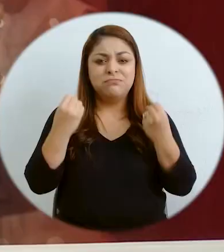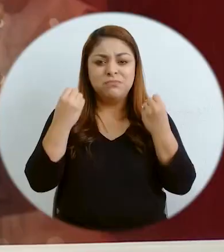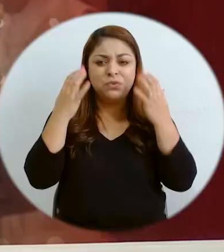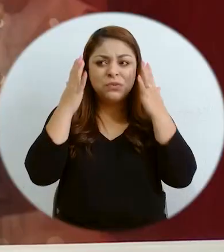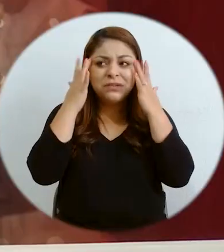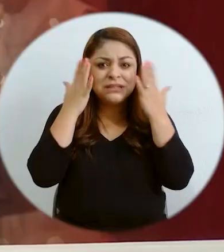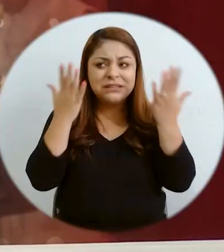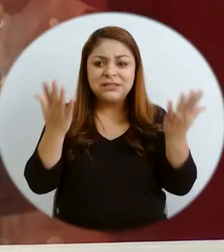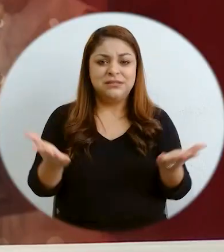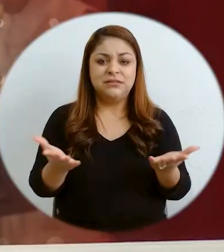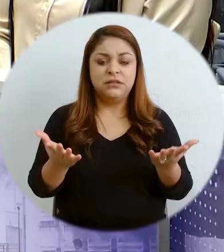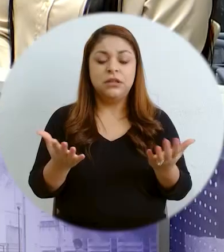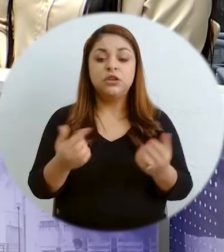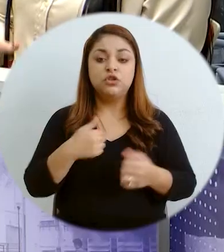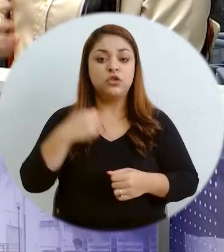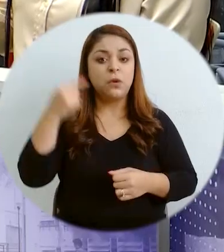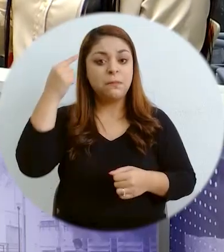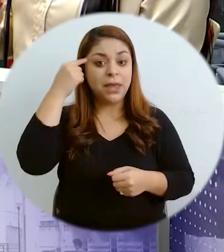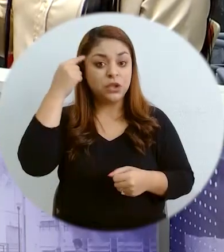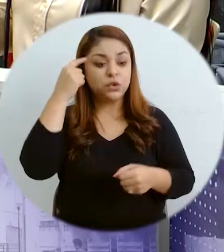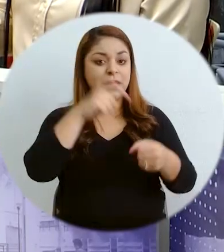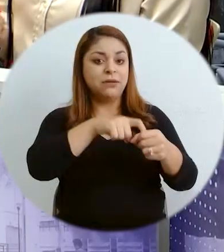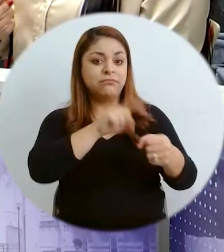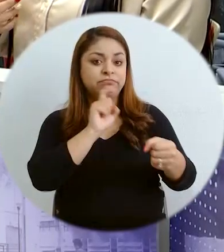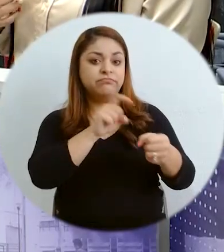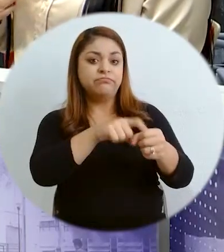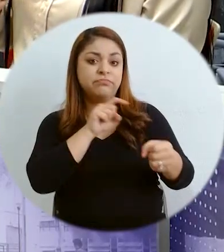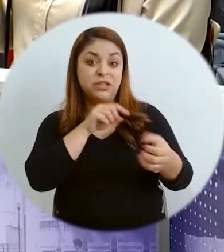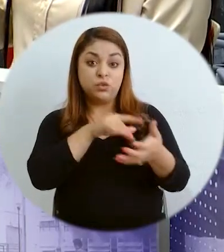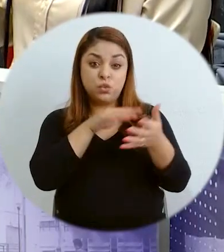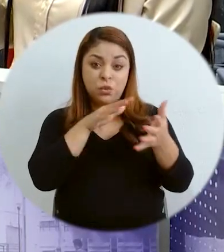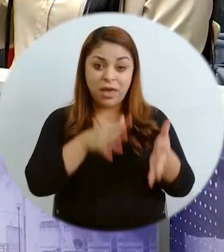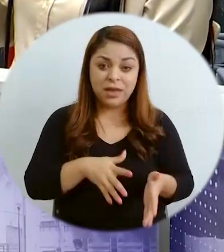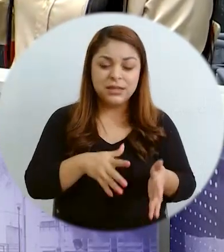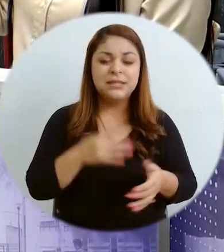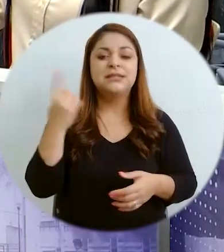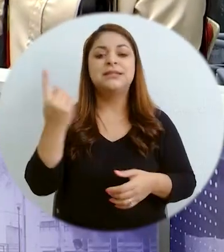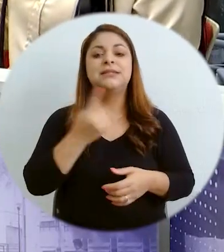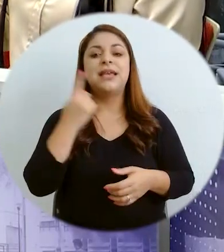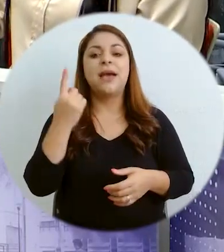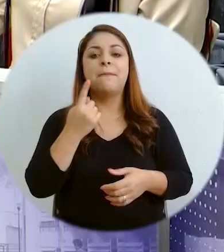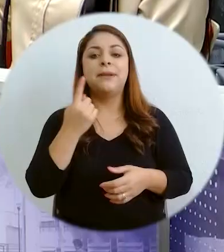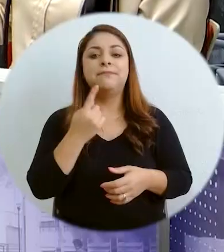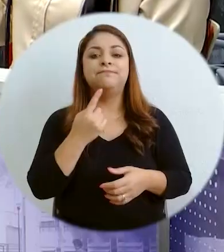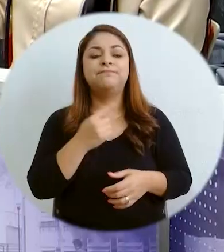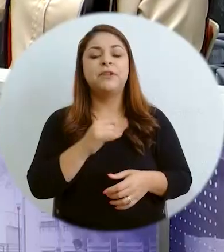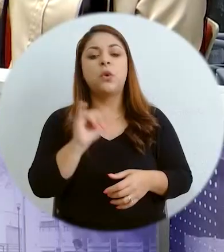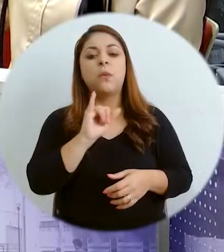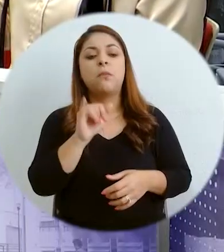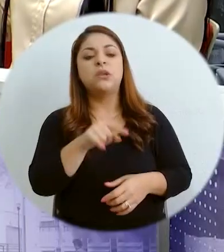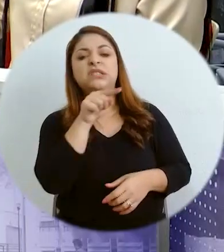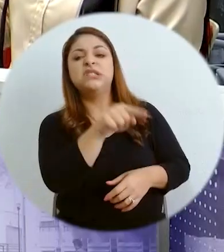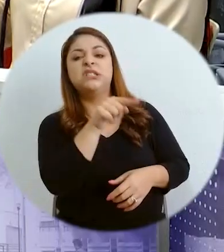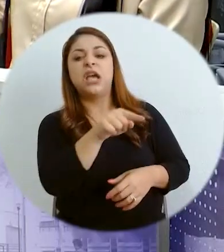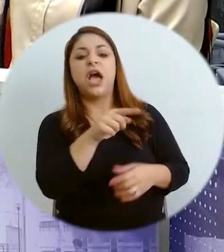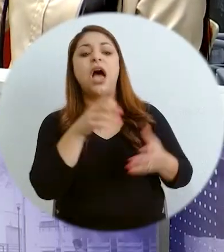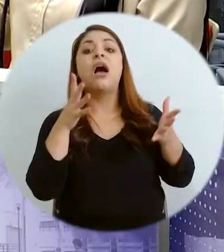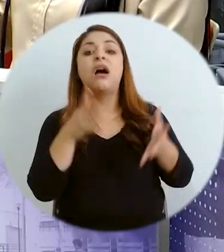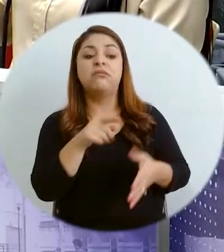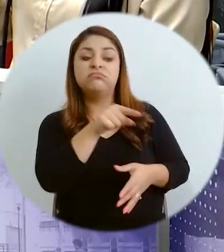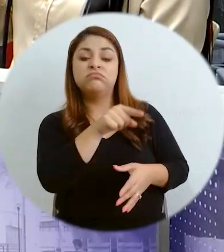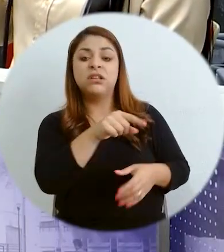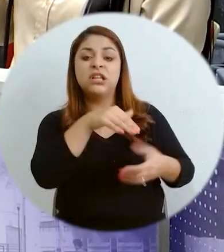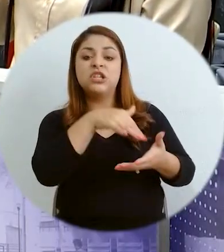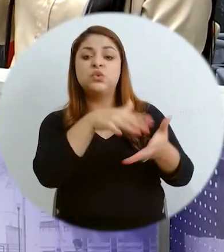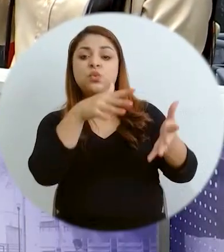Yo siento que en el caso de la deserción estudiantil, siempre como que señalamos hacia ese lado, ¿verdad?, hacia la pérdida de los